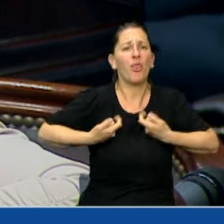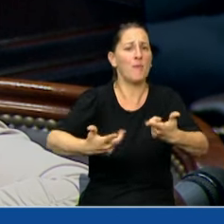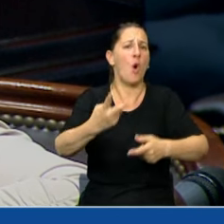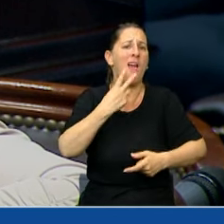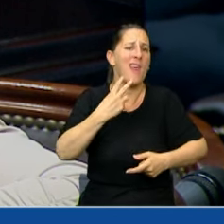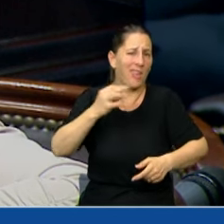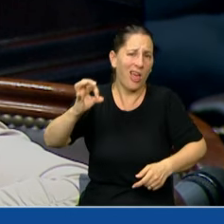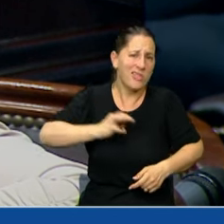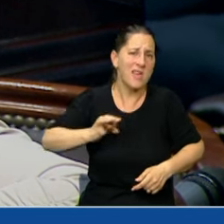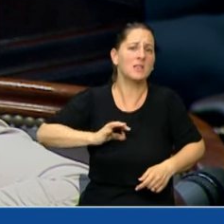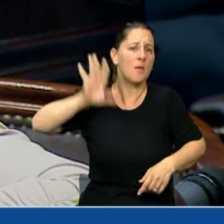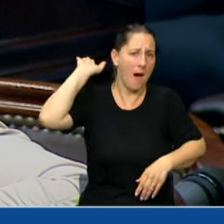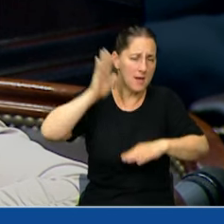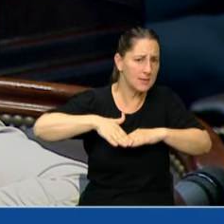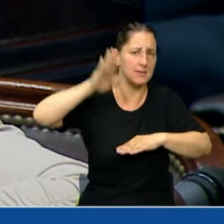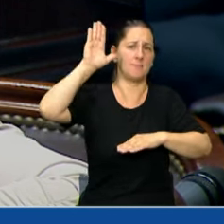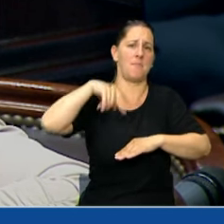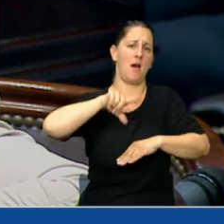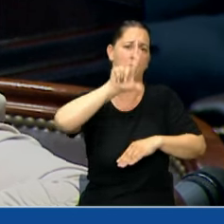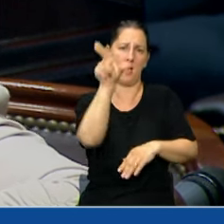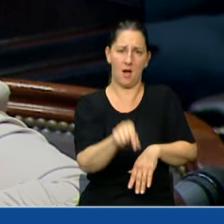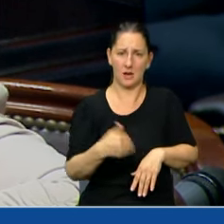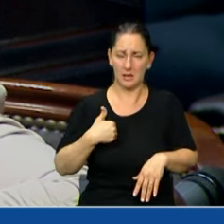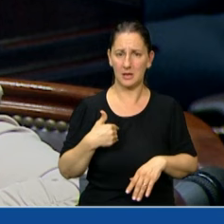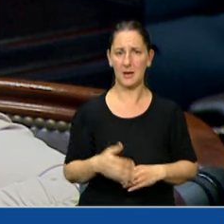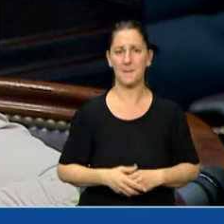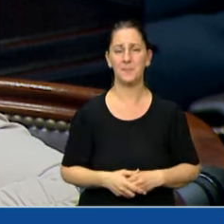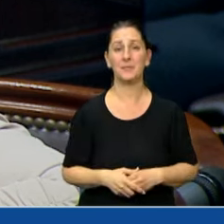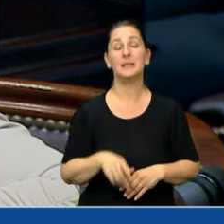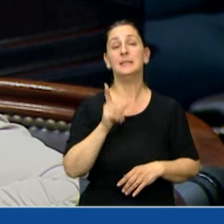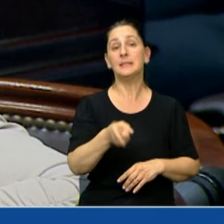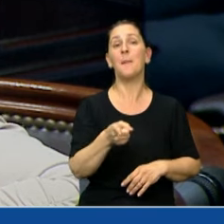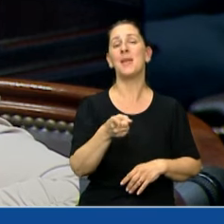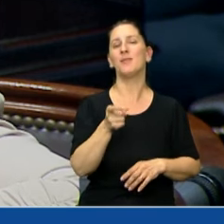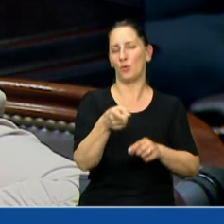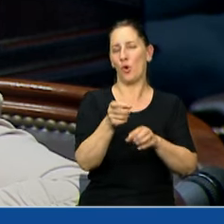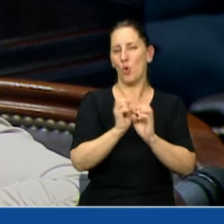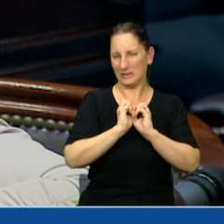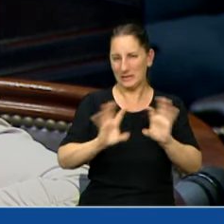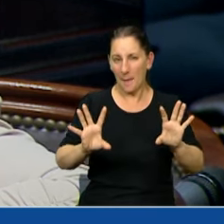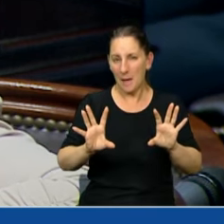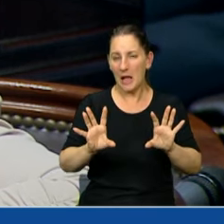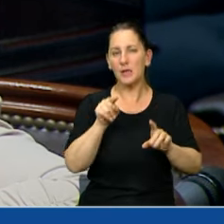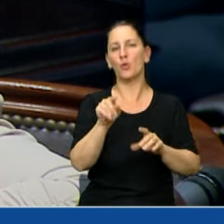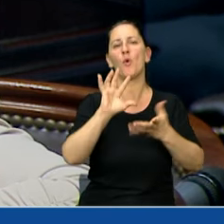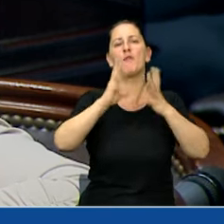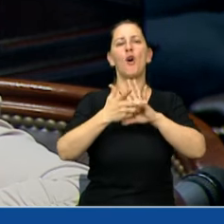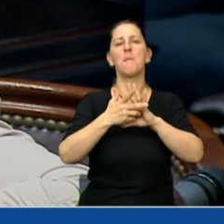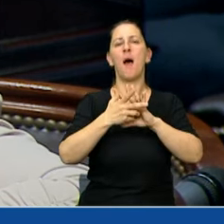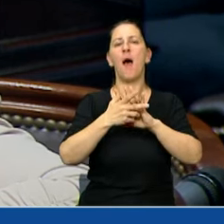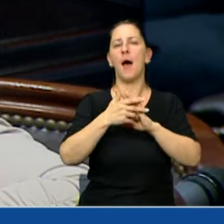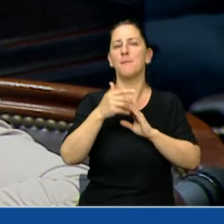por más de 10 años para todo nuestro país y eso además de ser Injusto me parece que es tener una mirada